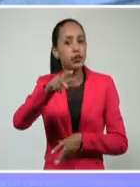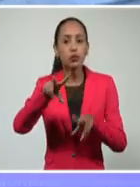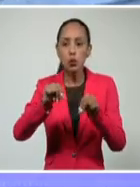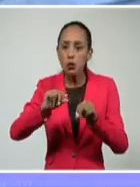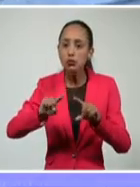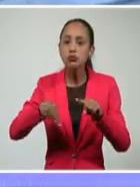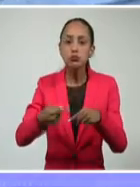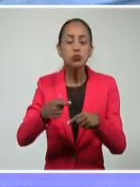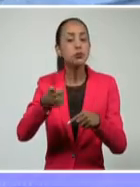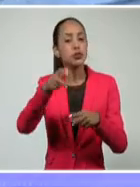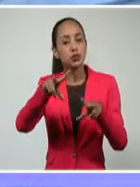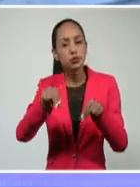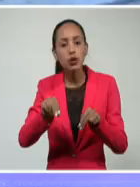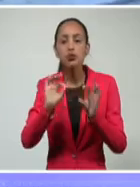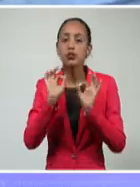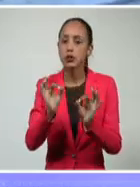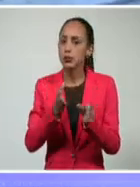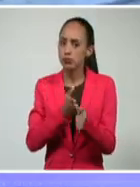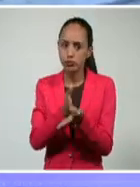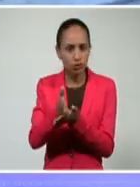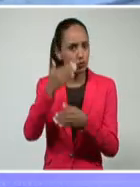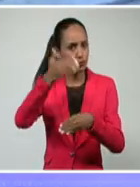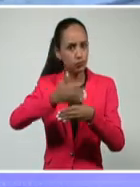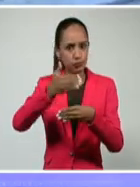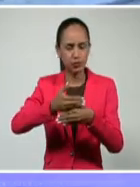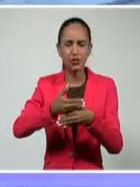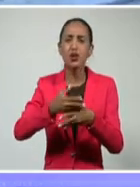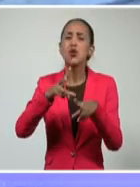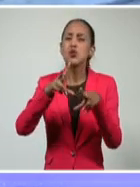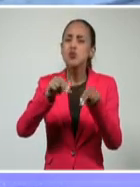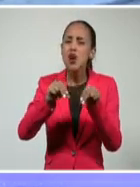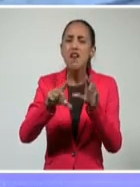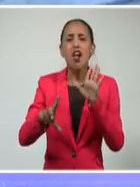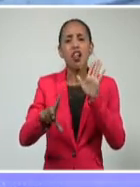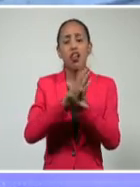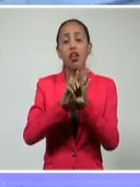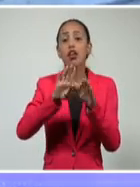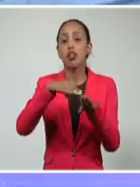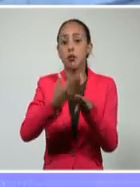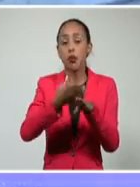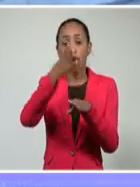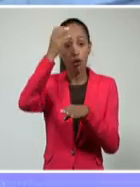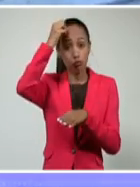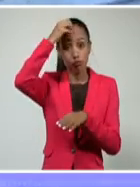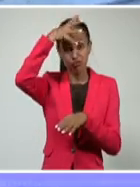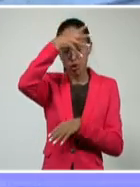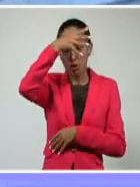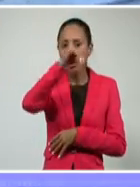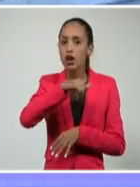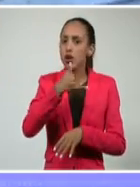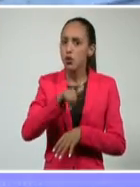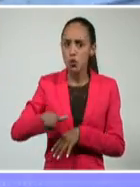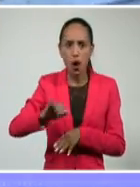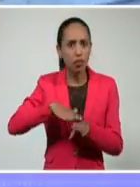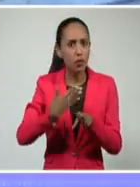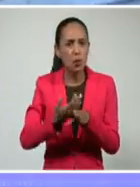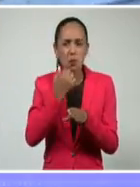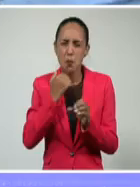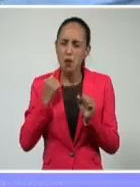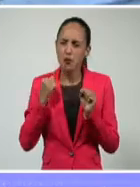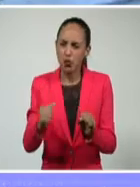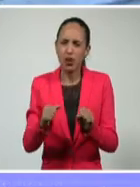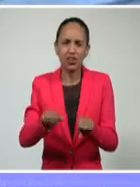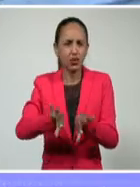leyes, estoy pensando en la Torricelli y en la Helms-Burton, por ejemplo, y luego Donald Trump se encargó de recrudecerlo años después con toda la